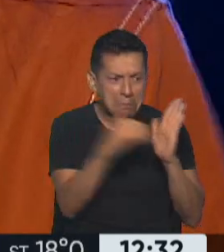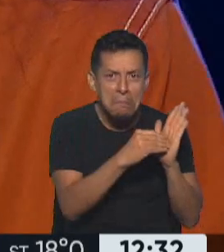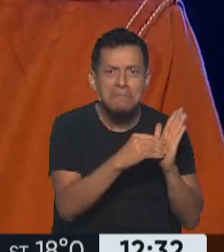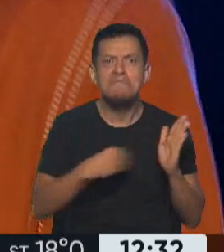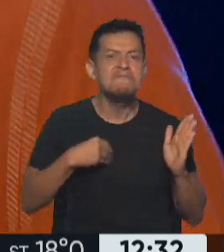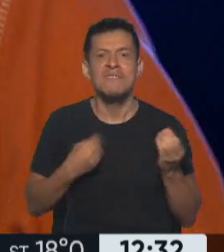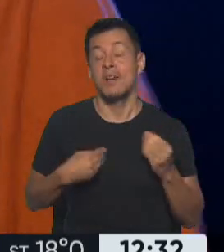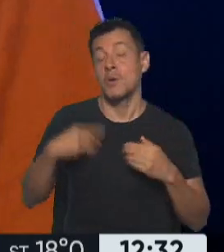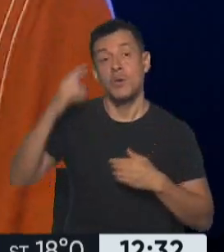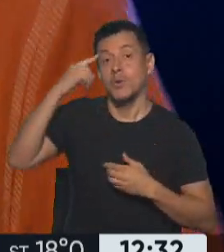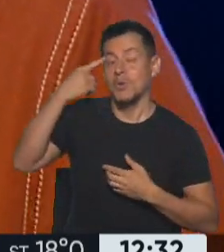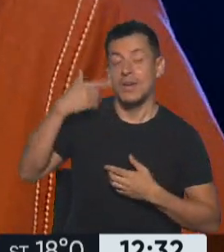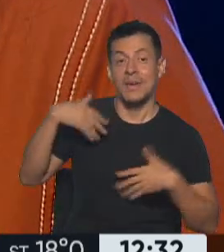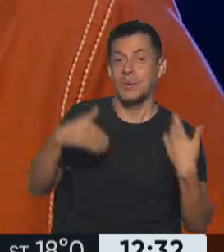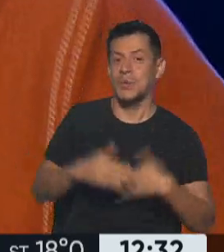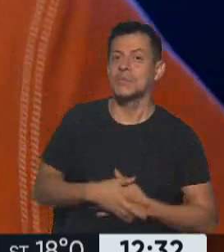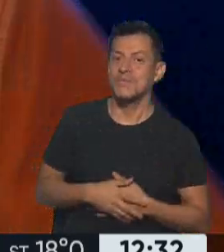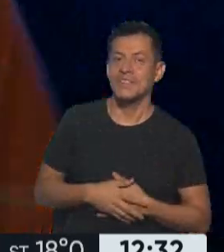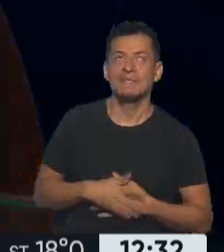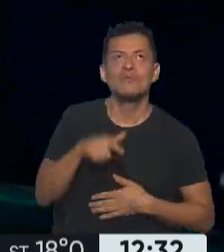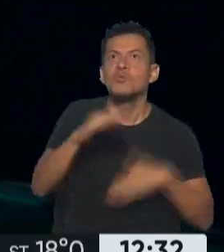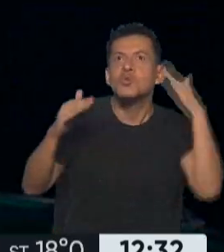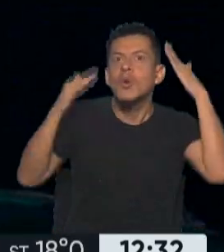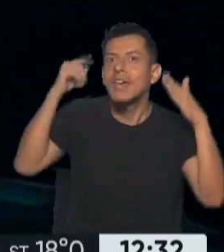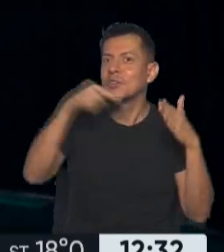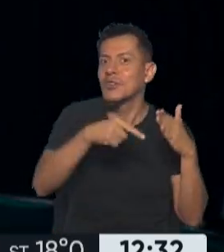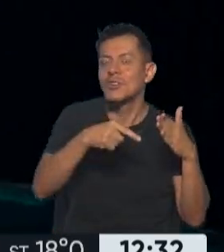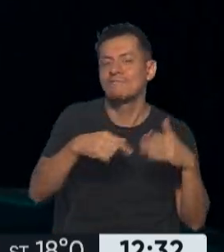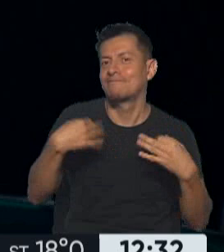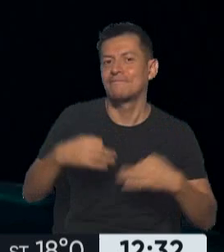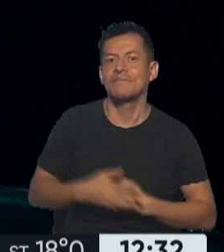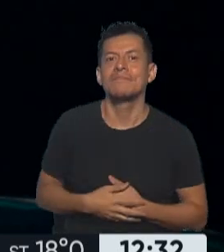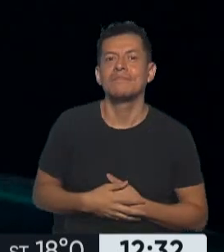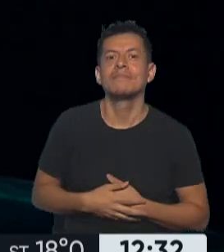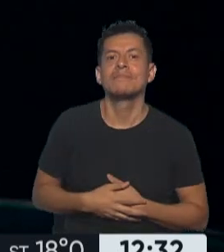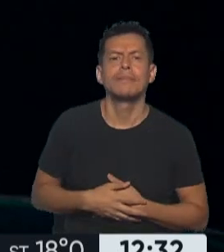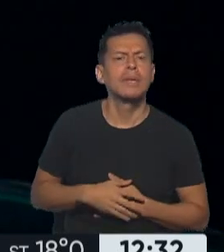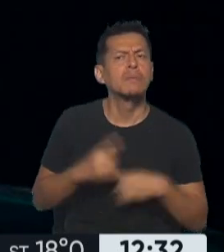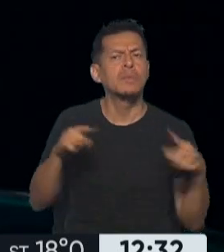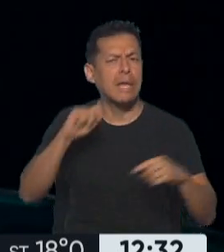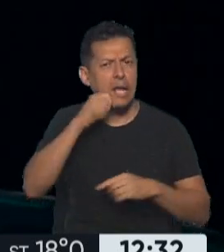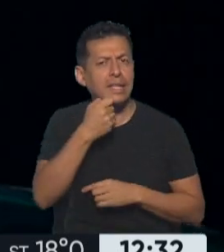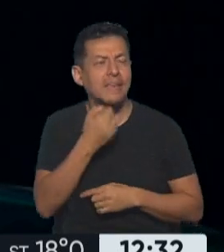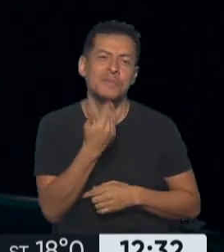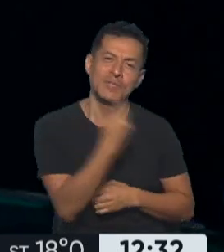una locura. Solo en mis sueños. Solo en tus sueños hermosos, Manu. Hermosa música. Muchísimas gracias.